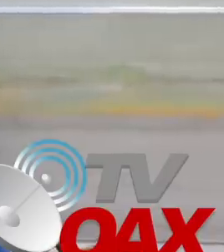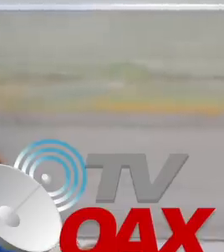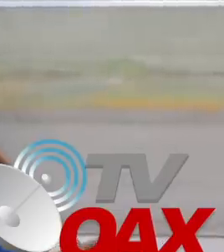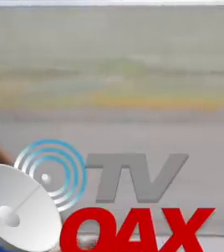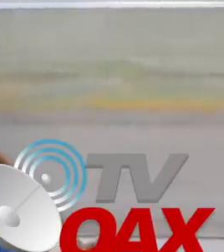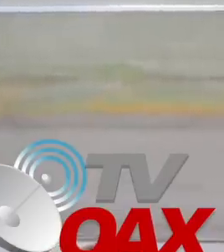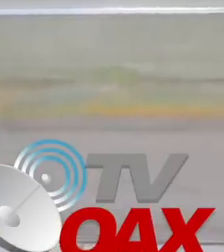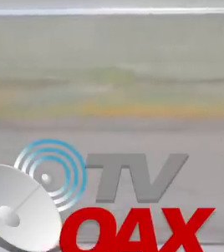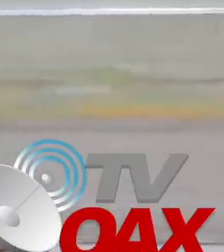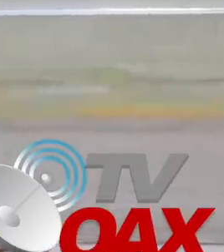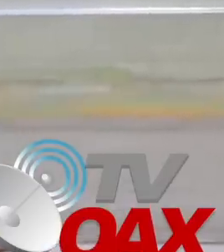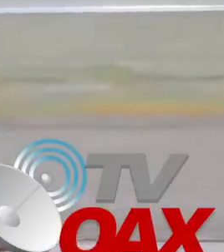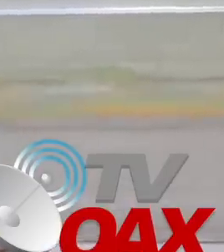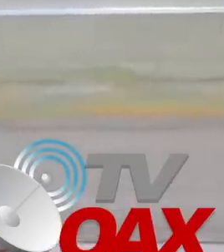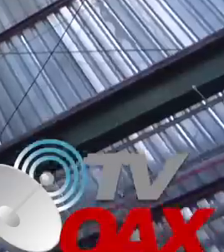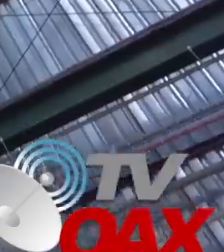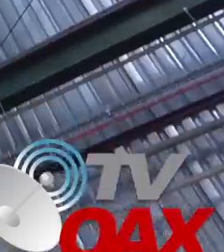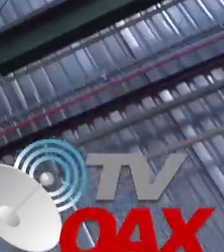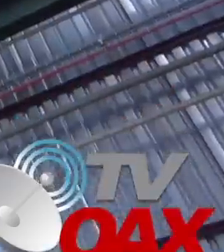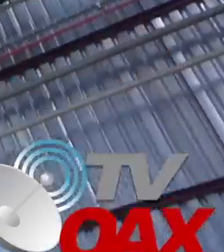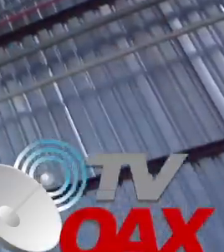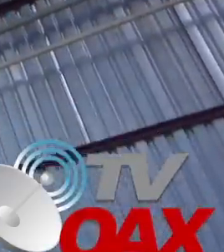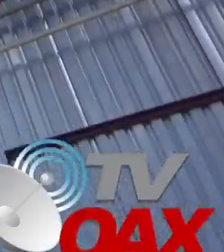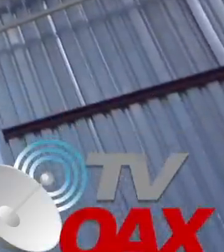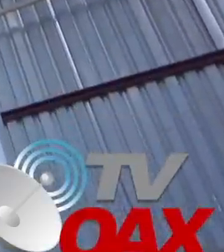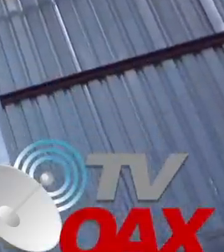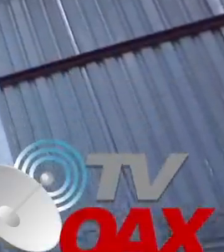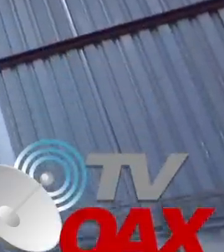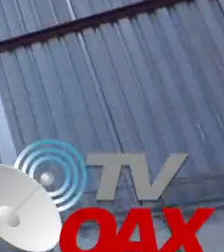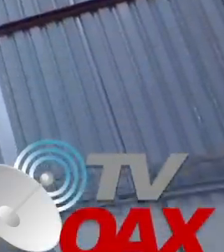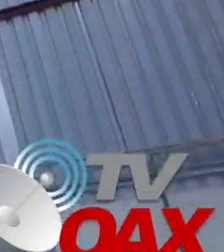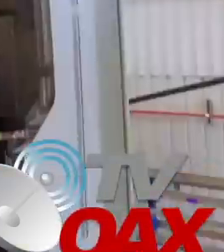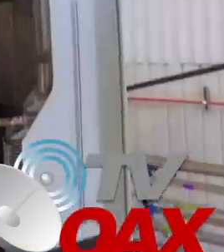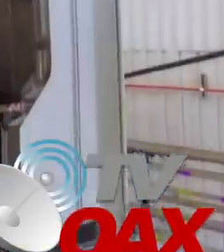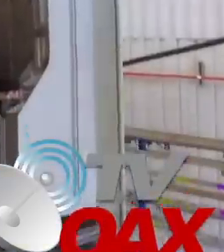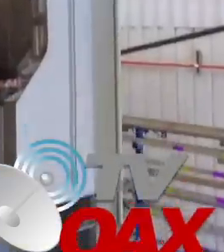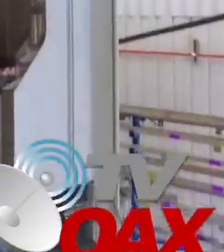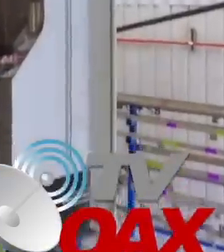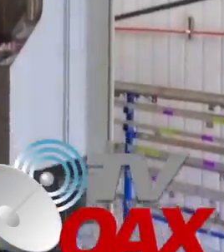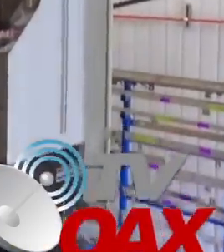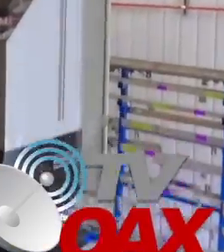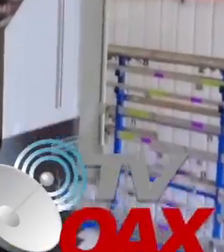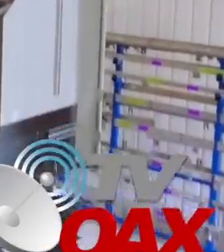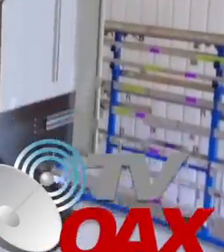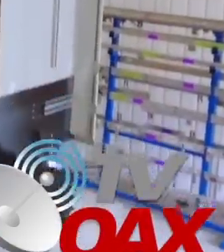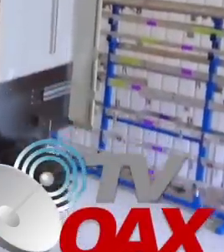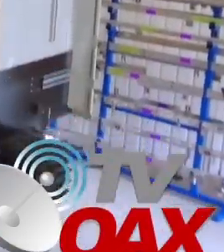Thank you.